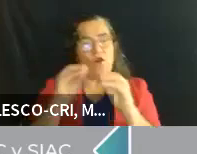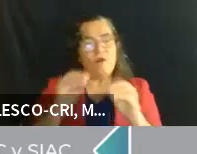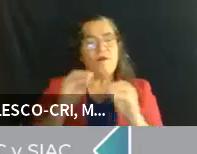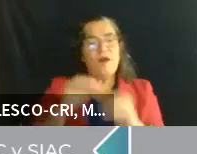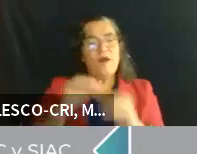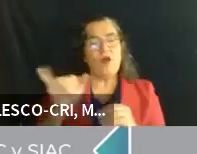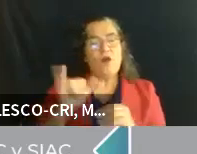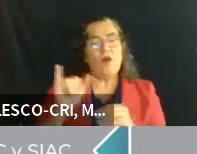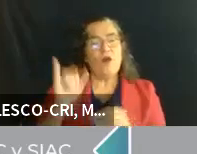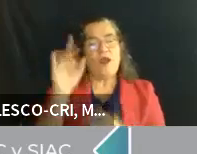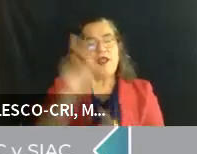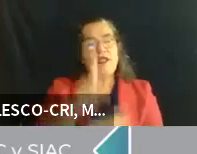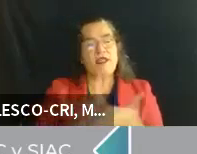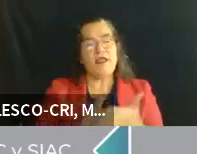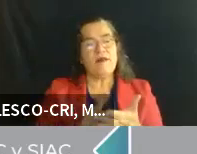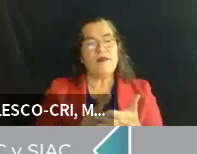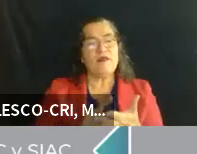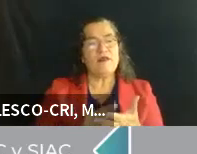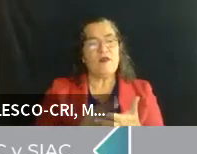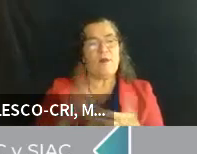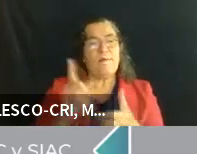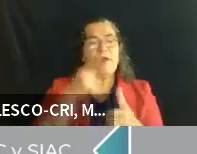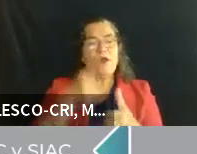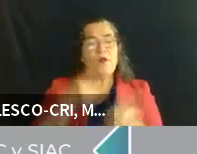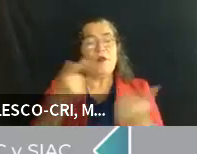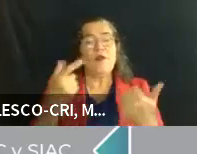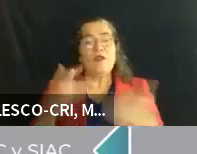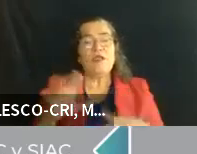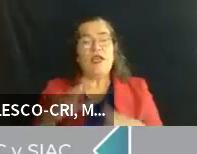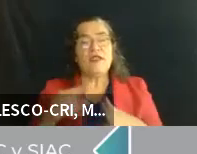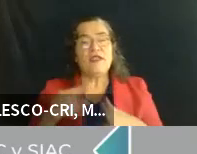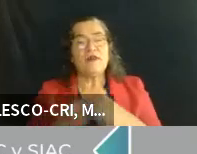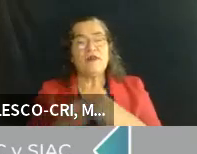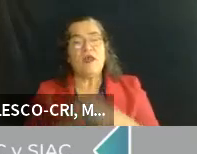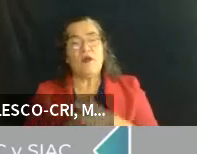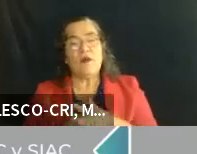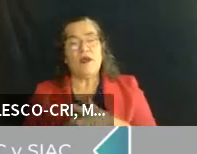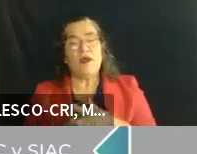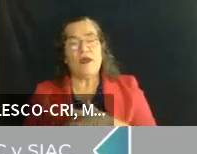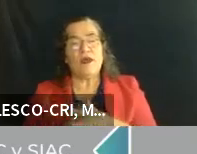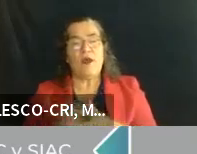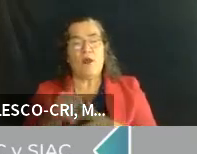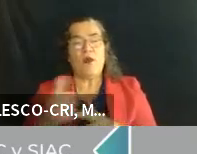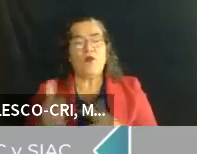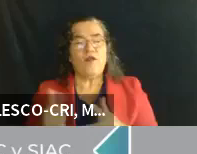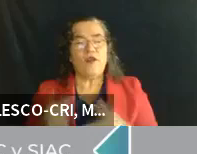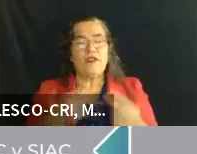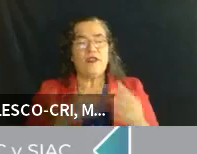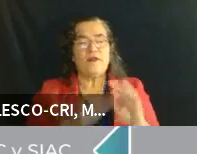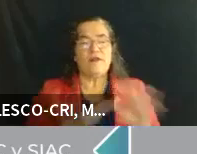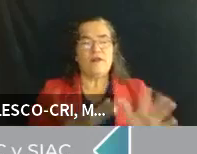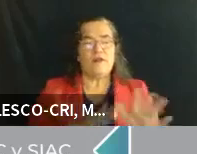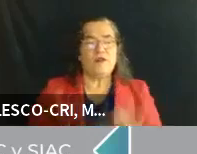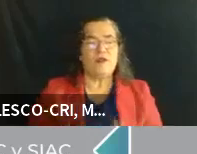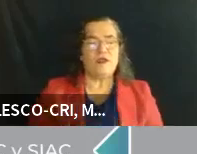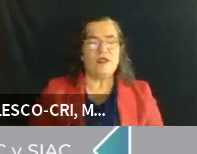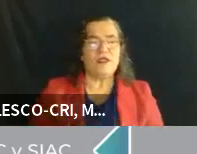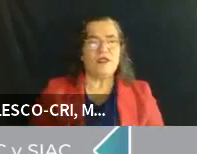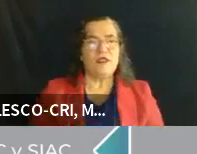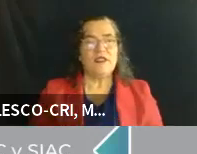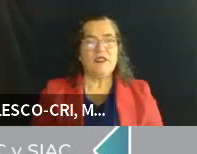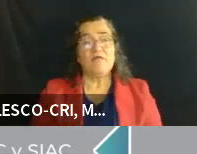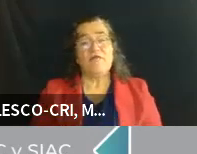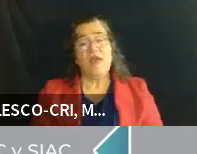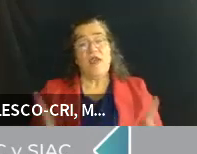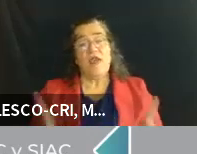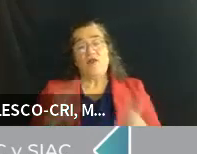dimensión prioritaria, aunque hoy ya se comienzan a ver sin duda también las otras dimensiones. Pero en cualquier caso, en esta cuestión de los resultados